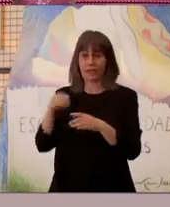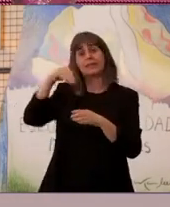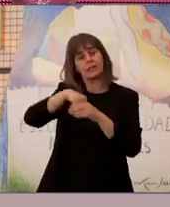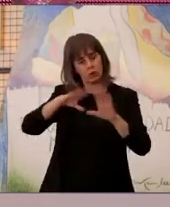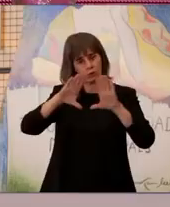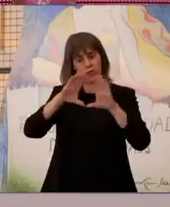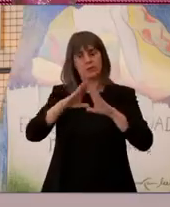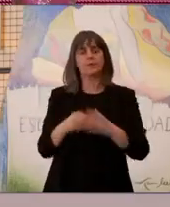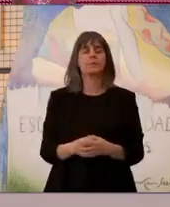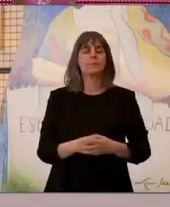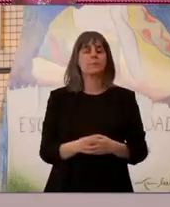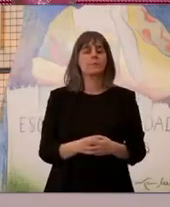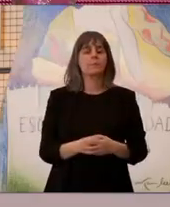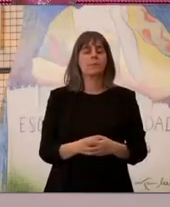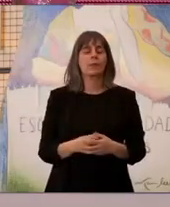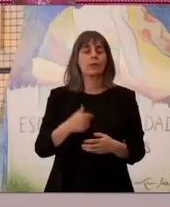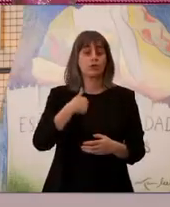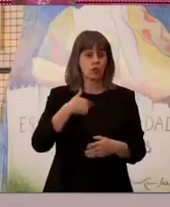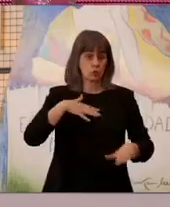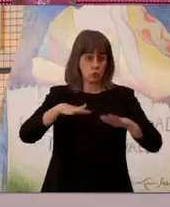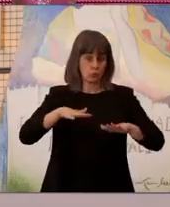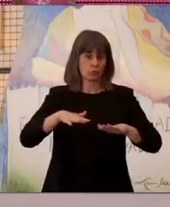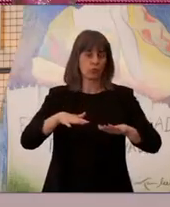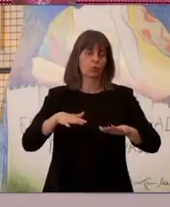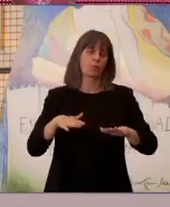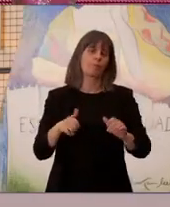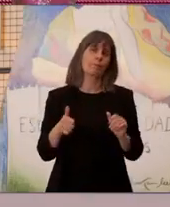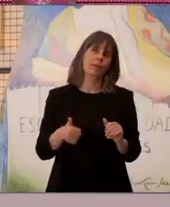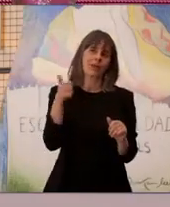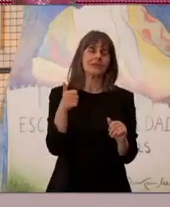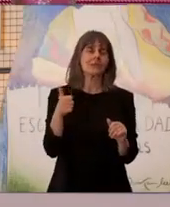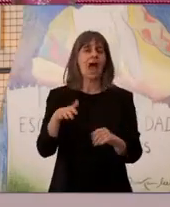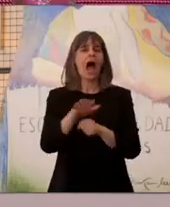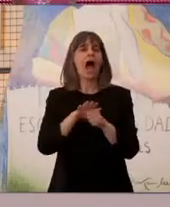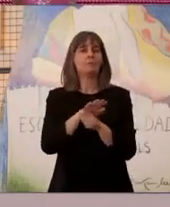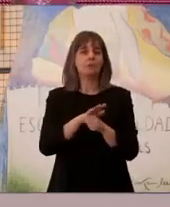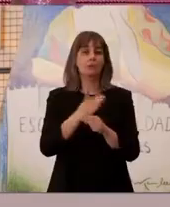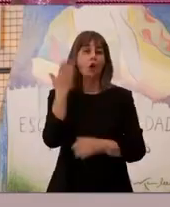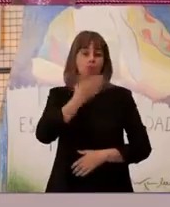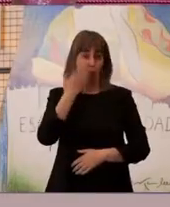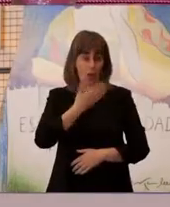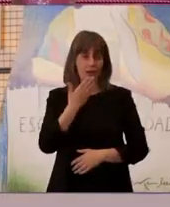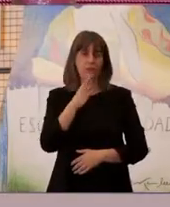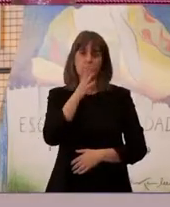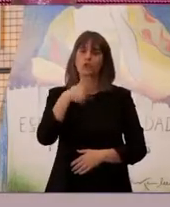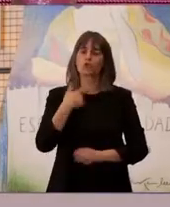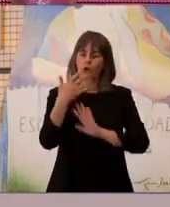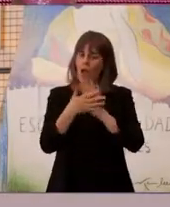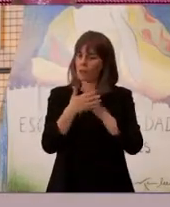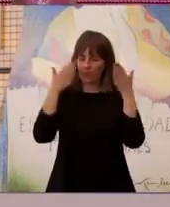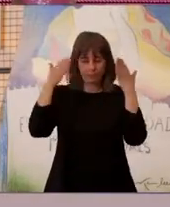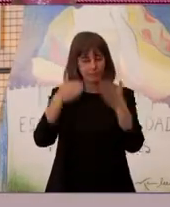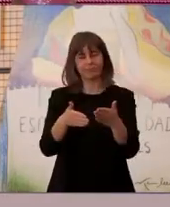he visto yo me he movido sobre todo en el en el ámbito de las escuelas porque he tratado sobre todo de mujer y educación